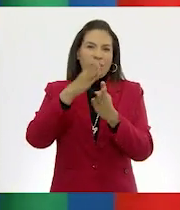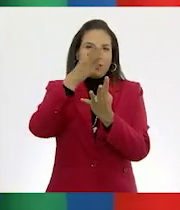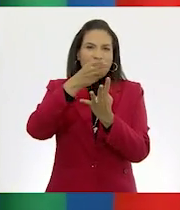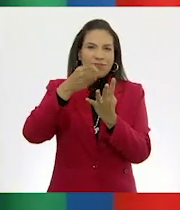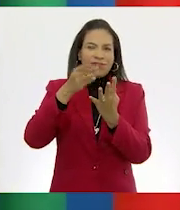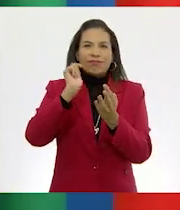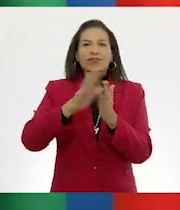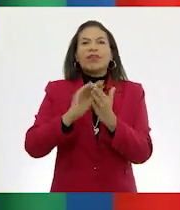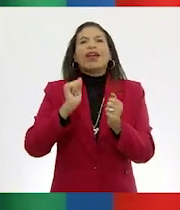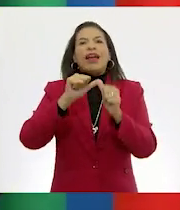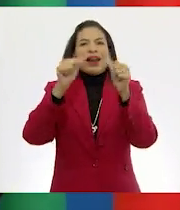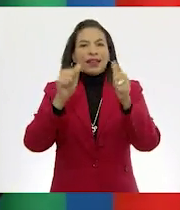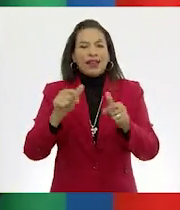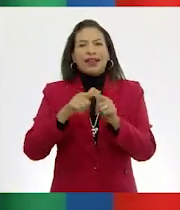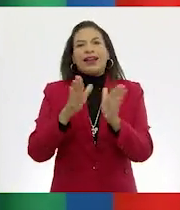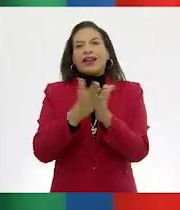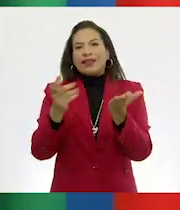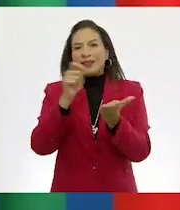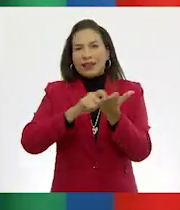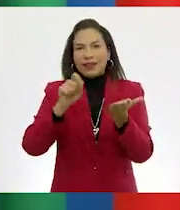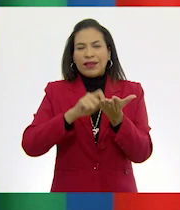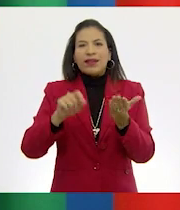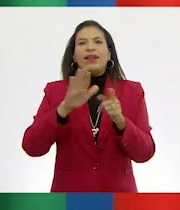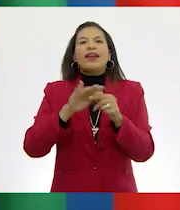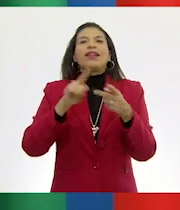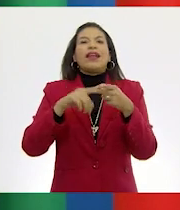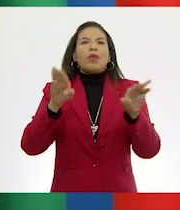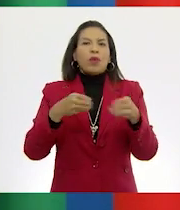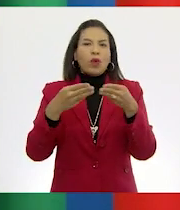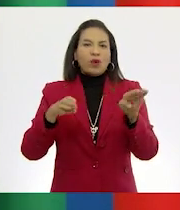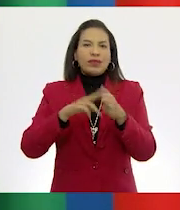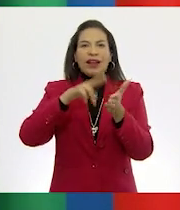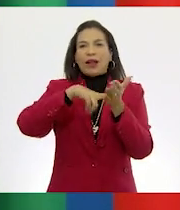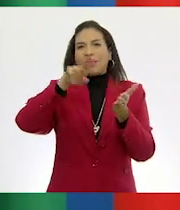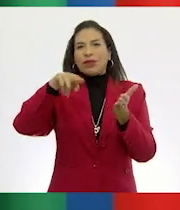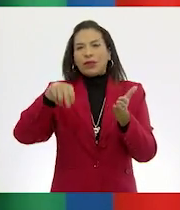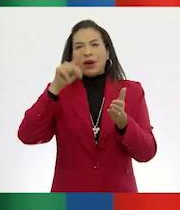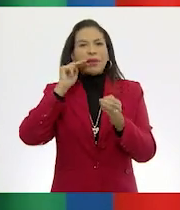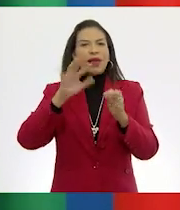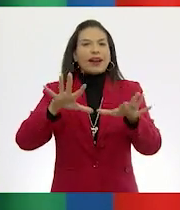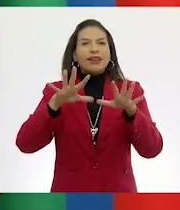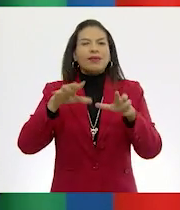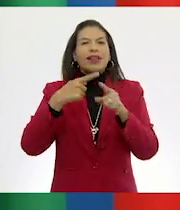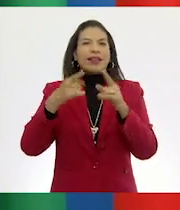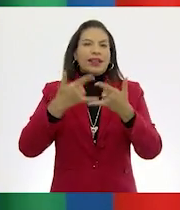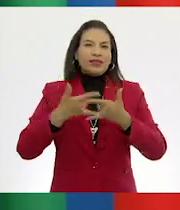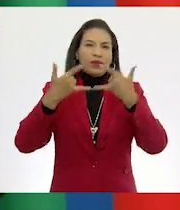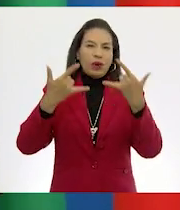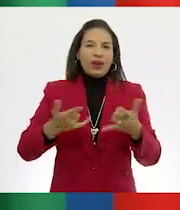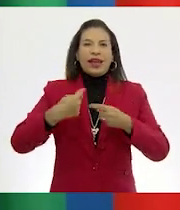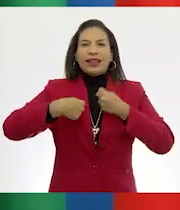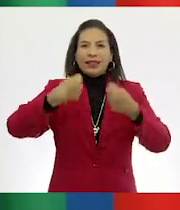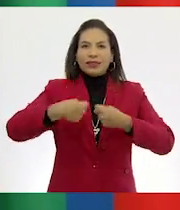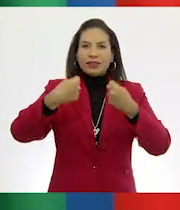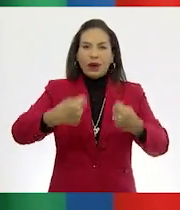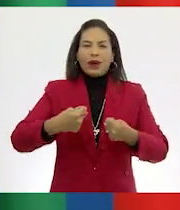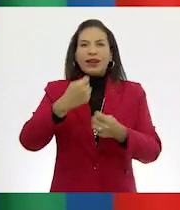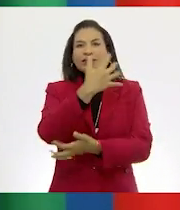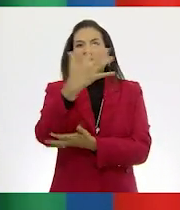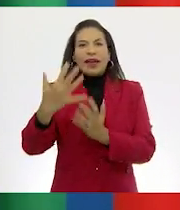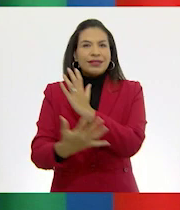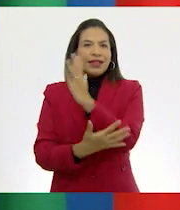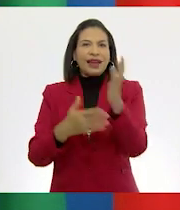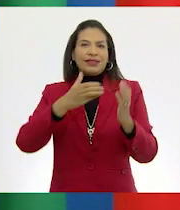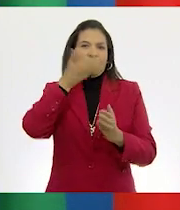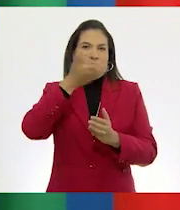disciplinas artísticas como la literatura, la música y la pintura, resaltar historia, tradiciones, paisajes